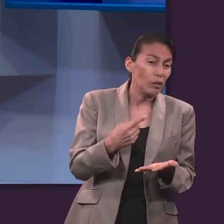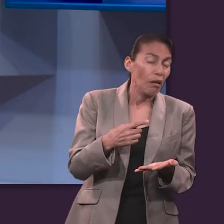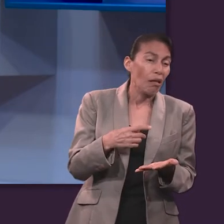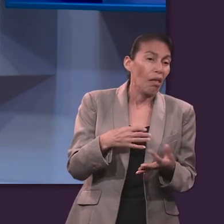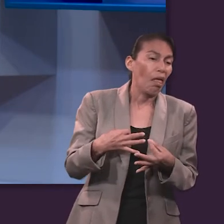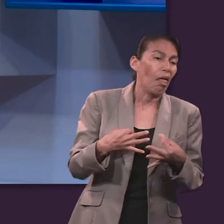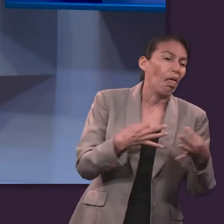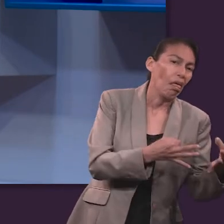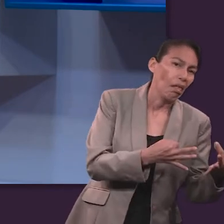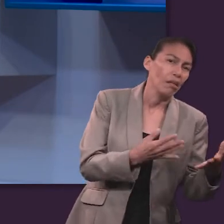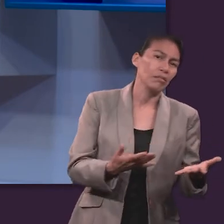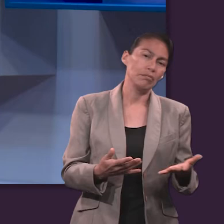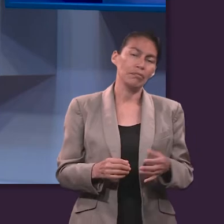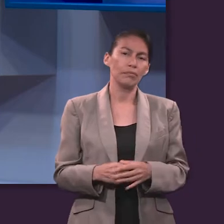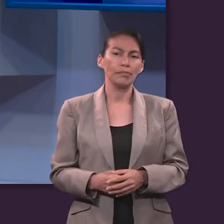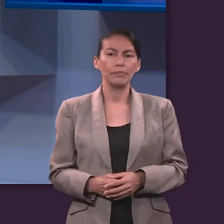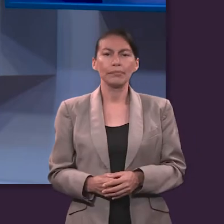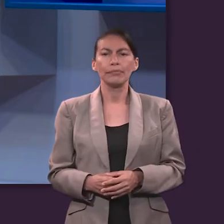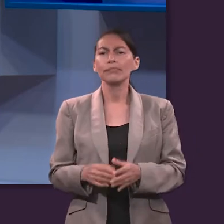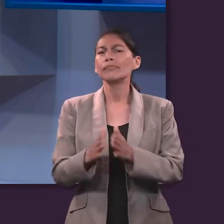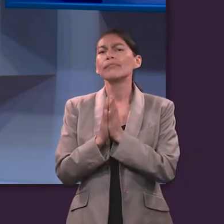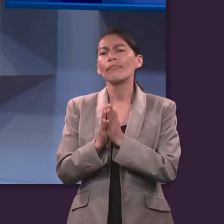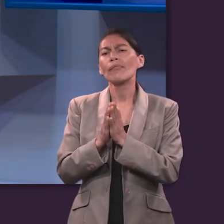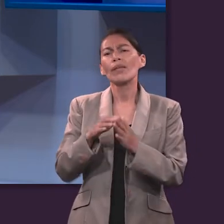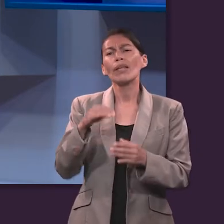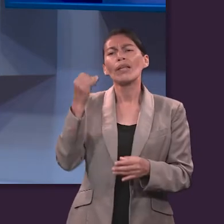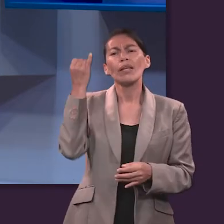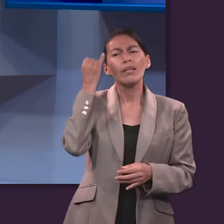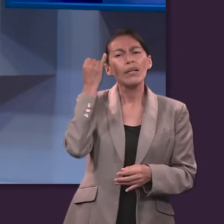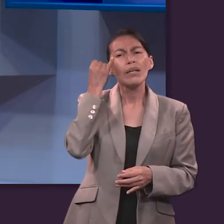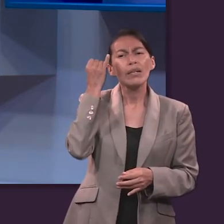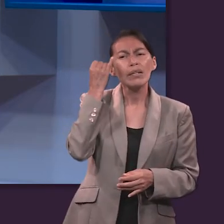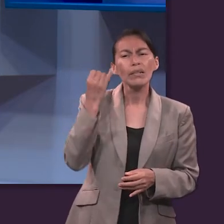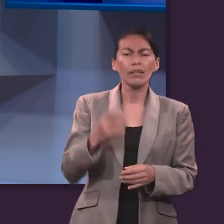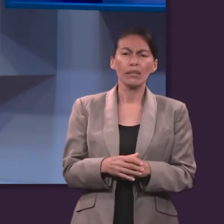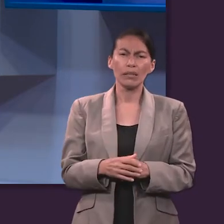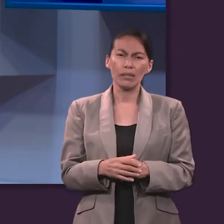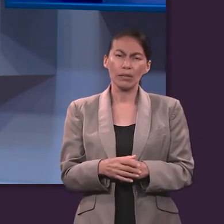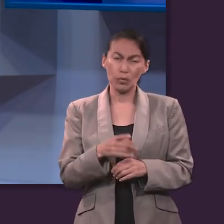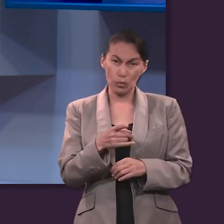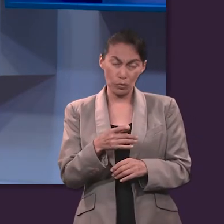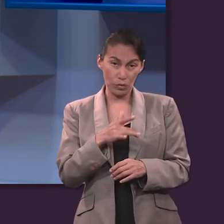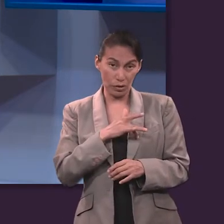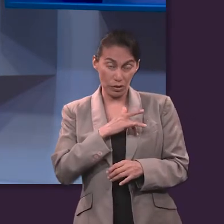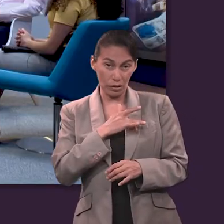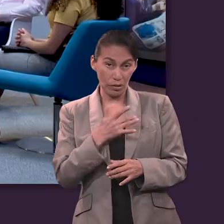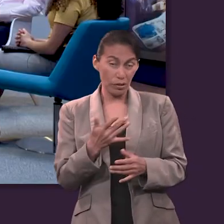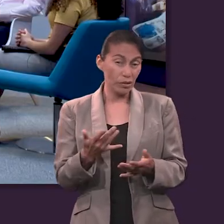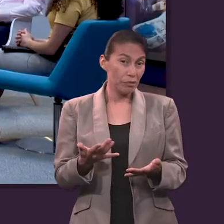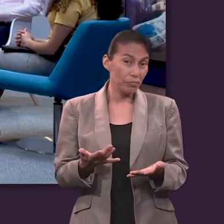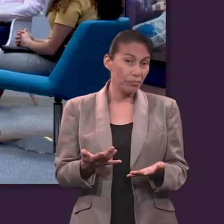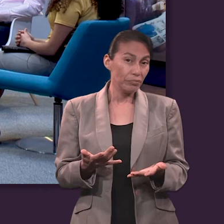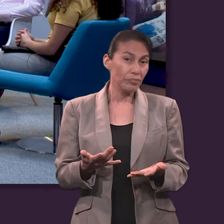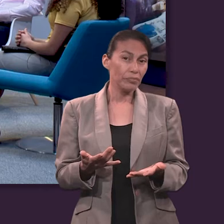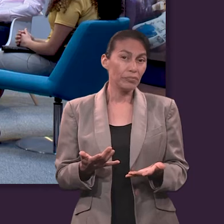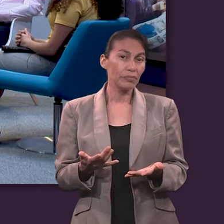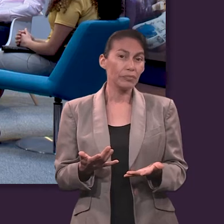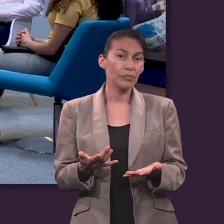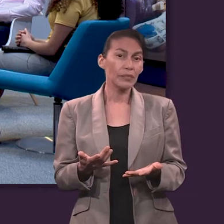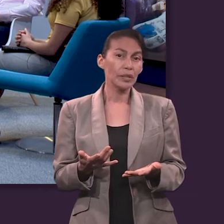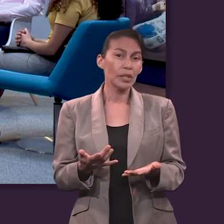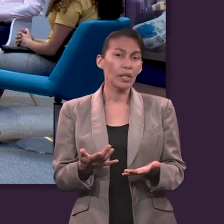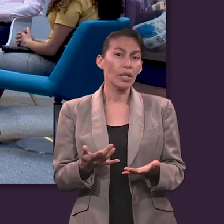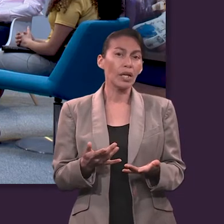pasar. Ahora, Isaí, ¿quisieras compartir con nosotros un poco sobre cómo crees tú, cómo sientes el hecho de que